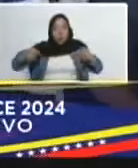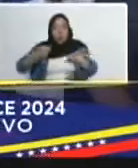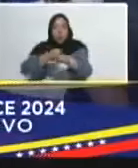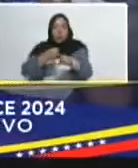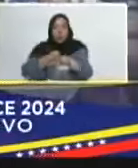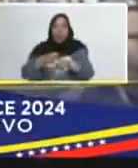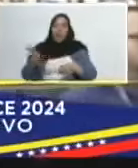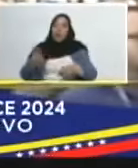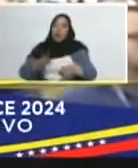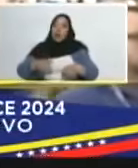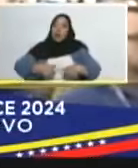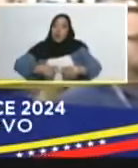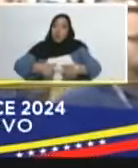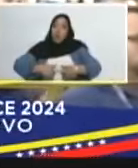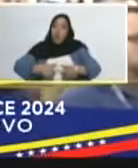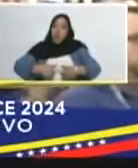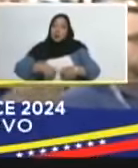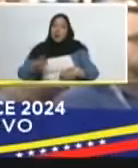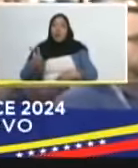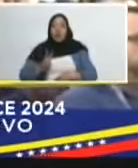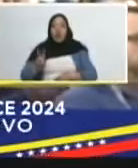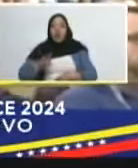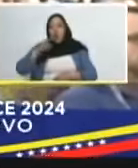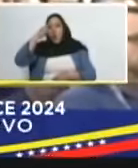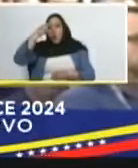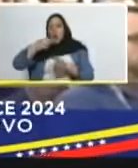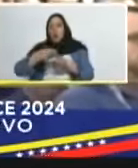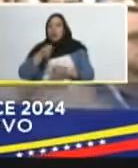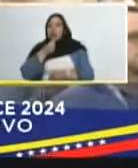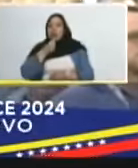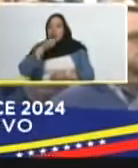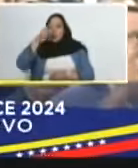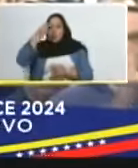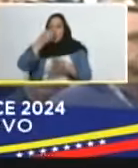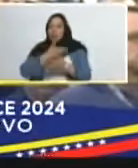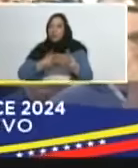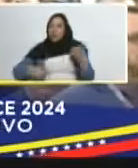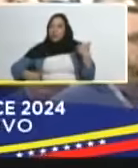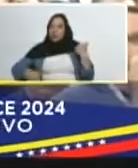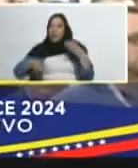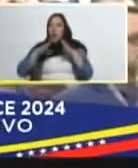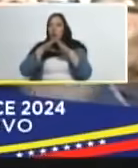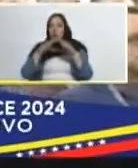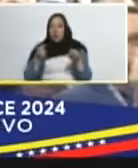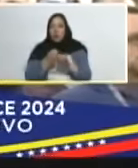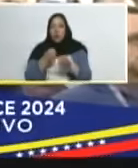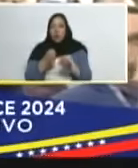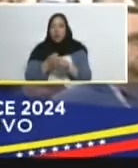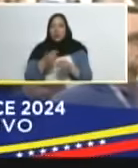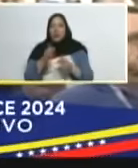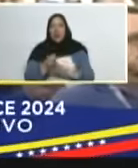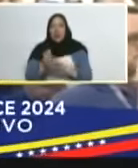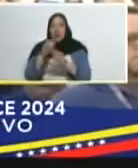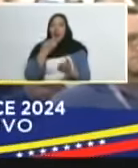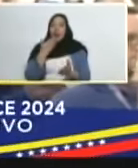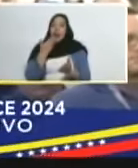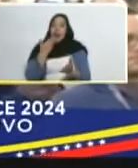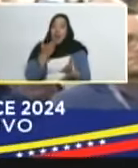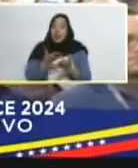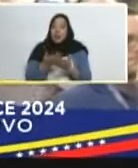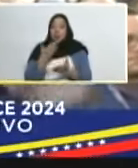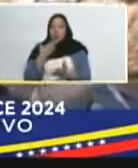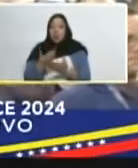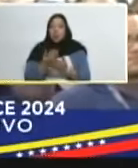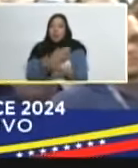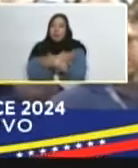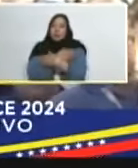los venezolanos y venezolanas. Y honor a quien honor merece, presidente. Todo eso bajo su liderazgo. Muchísimas gracias y un